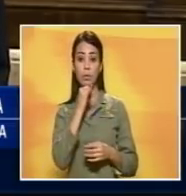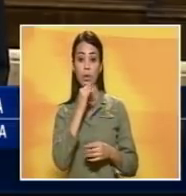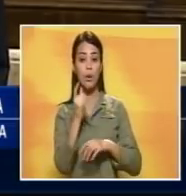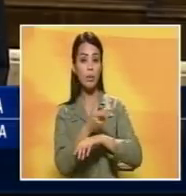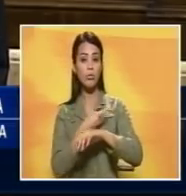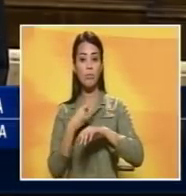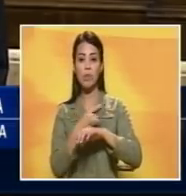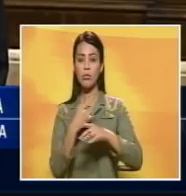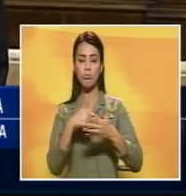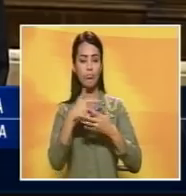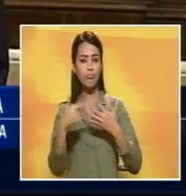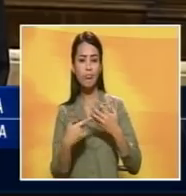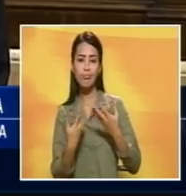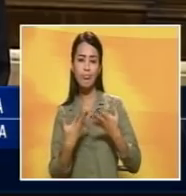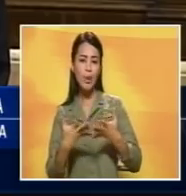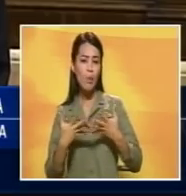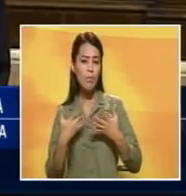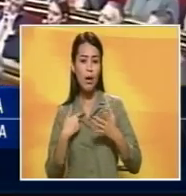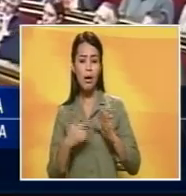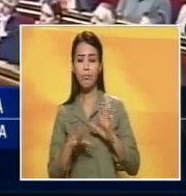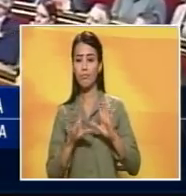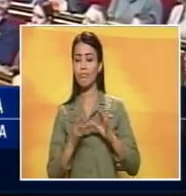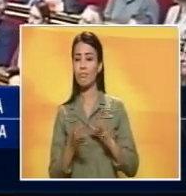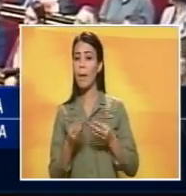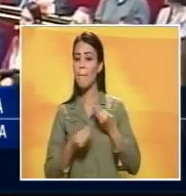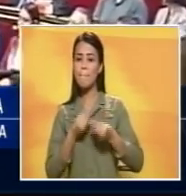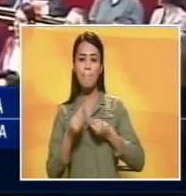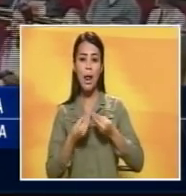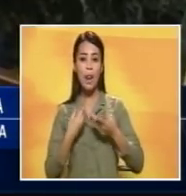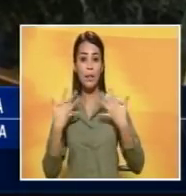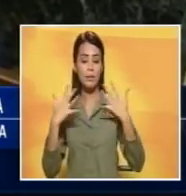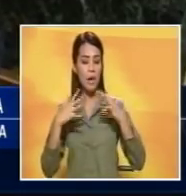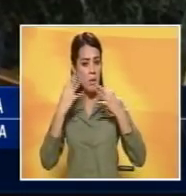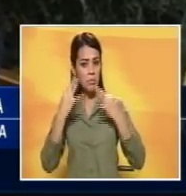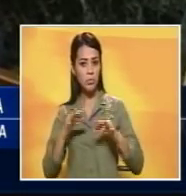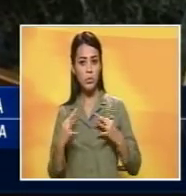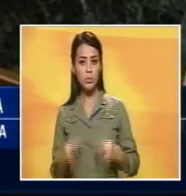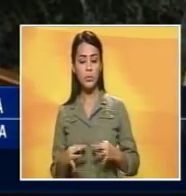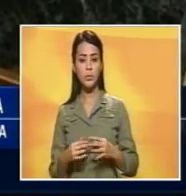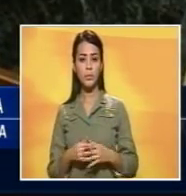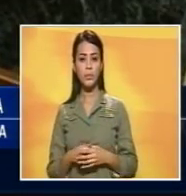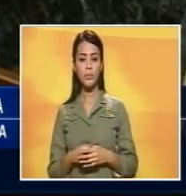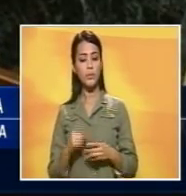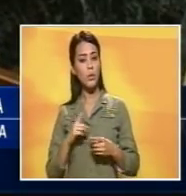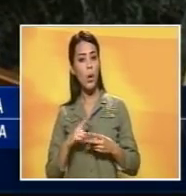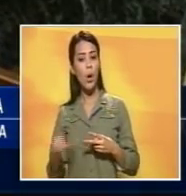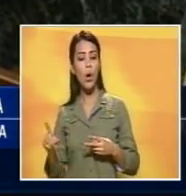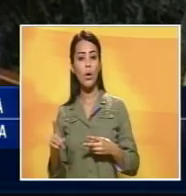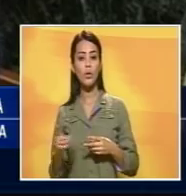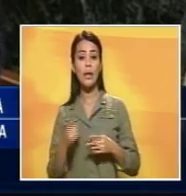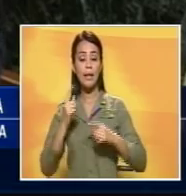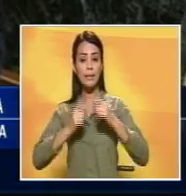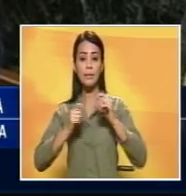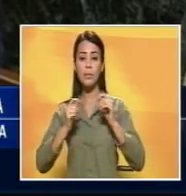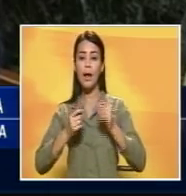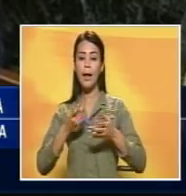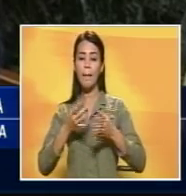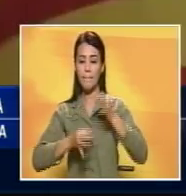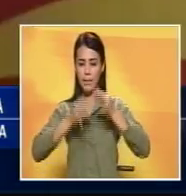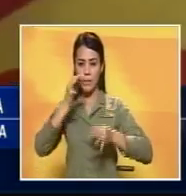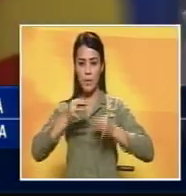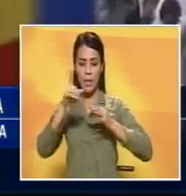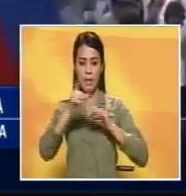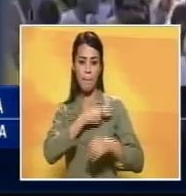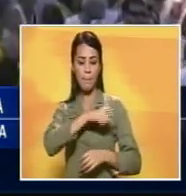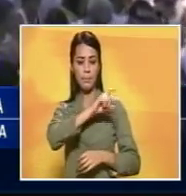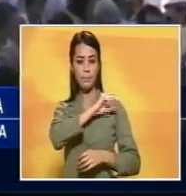le da suficientes garantías para que unos comicios autonómicos se celebren con normalidad. Por otra parte, el Tribunal Supremo de España